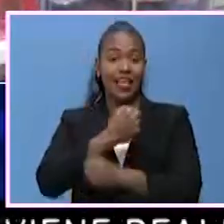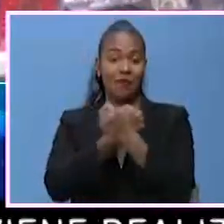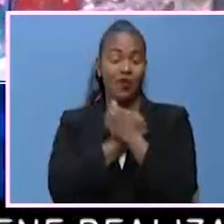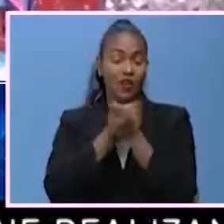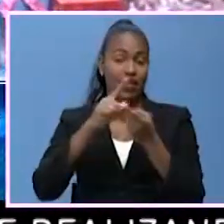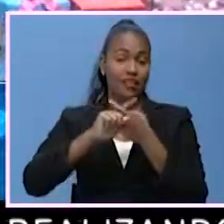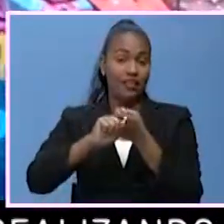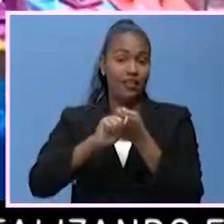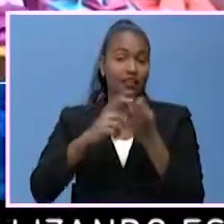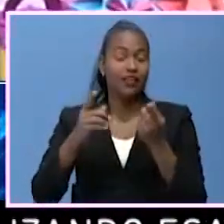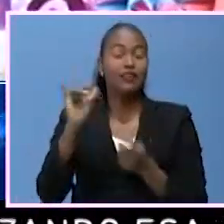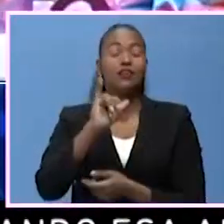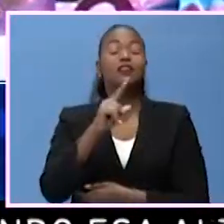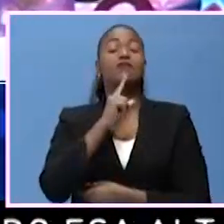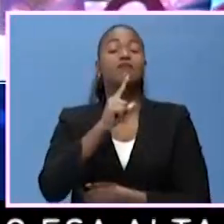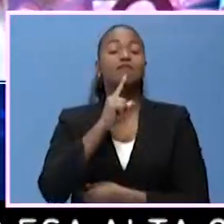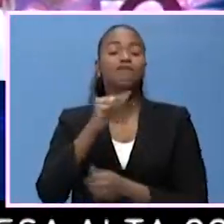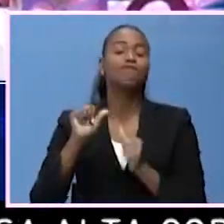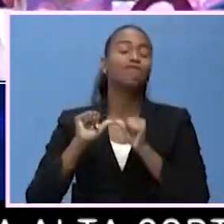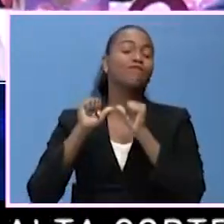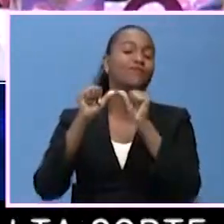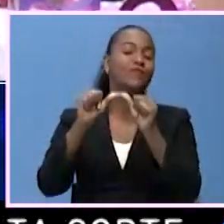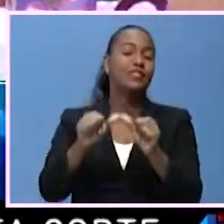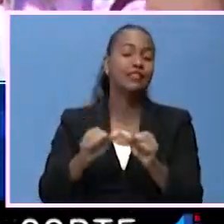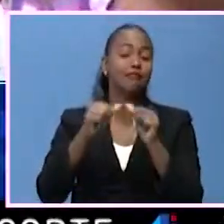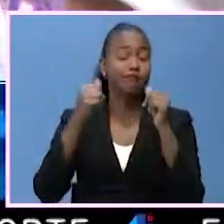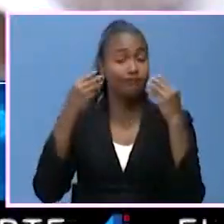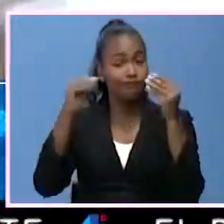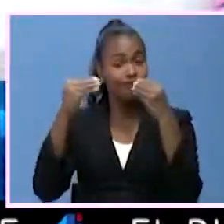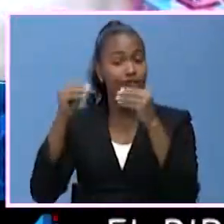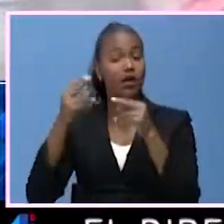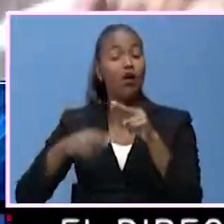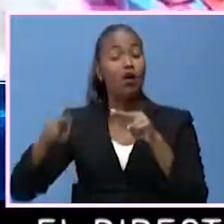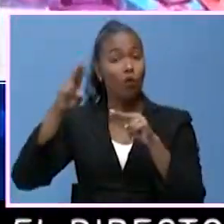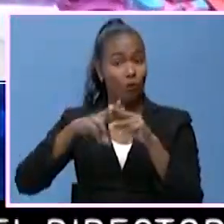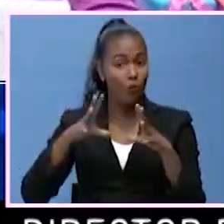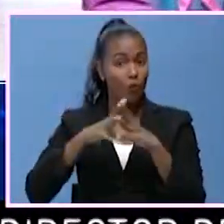que realmente se han mantenido las ventas, han fluido